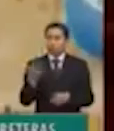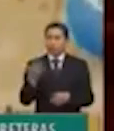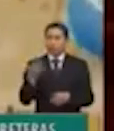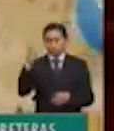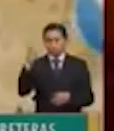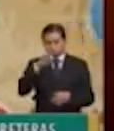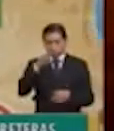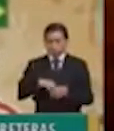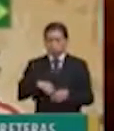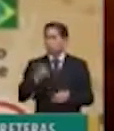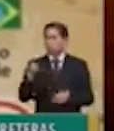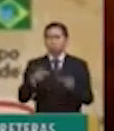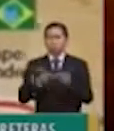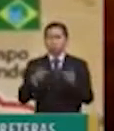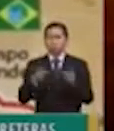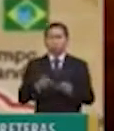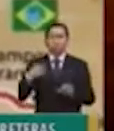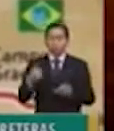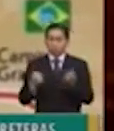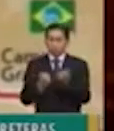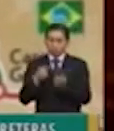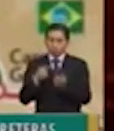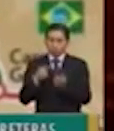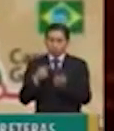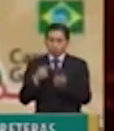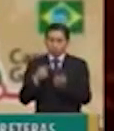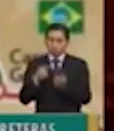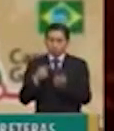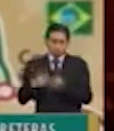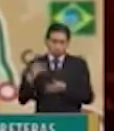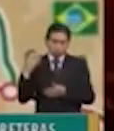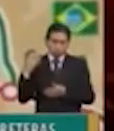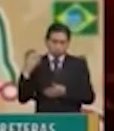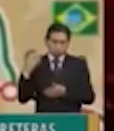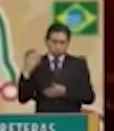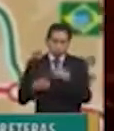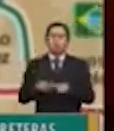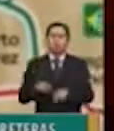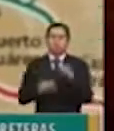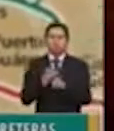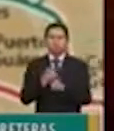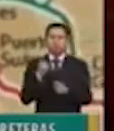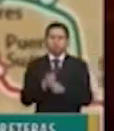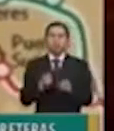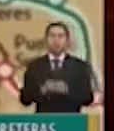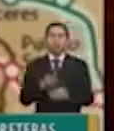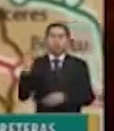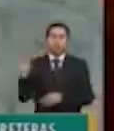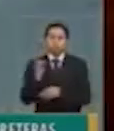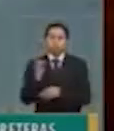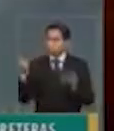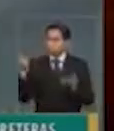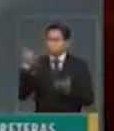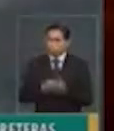crecimiento económico de Bolivia hace que nuestro país tenga nuevas necesidades. Uh-huh. El crecimiento económico de Bolivia, un promedio